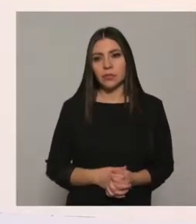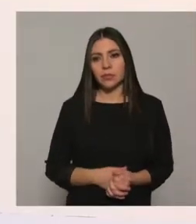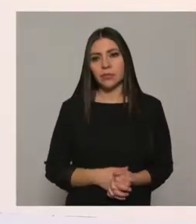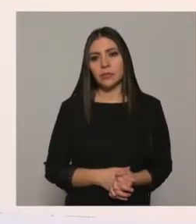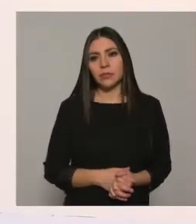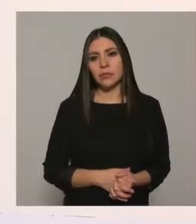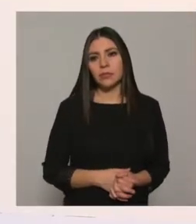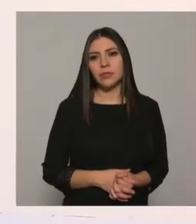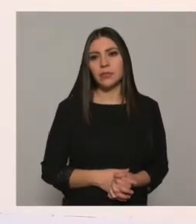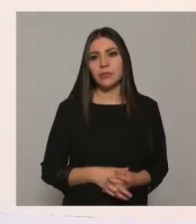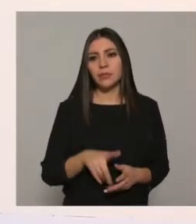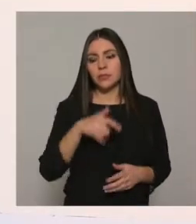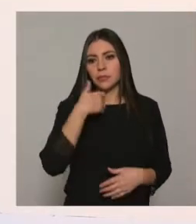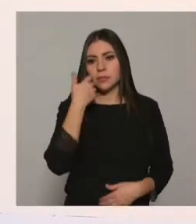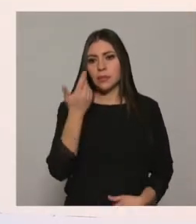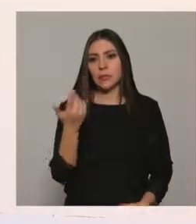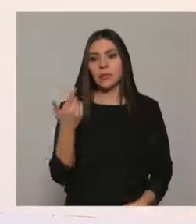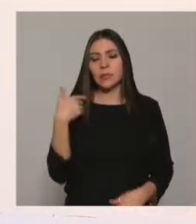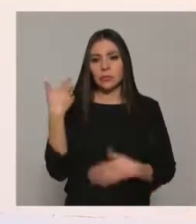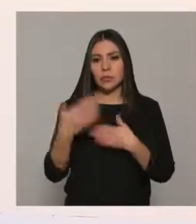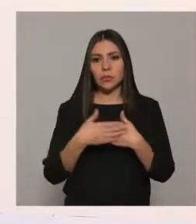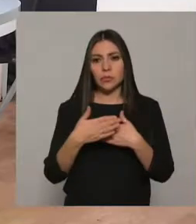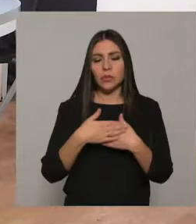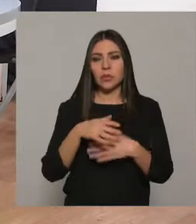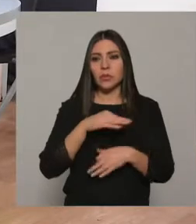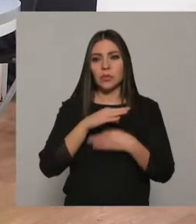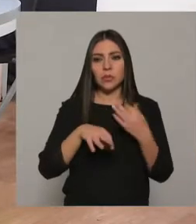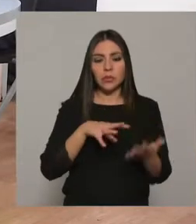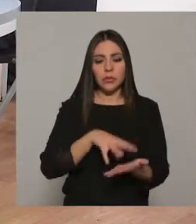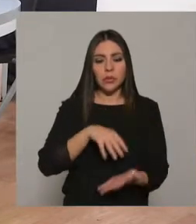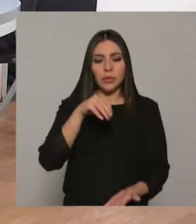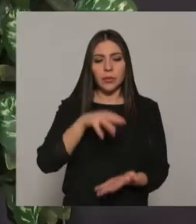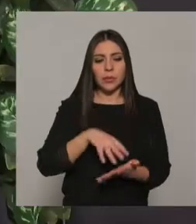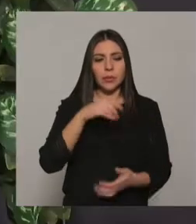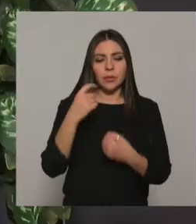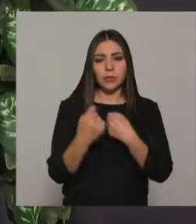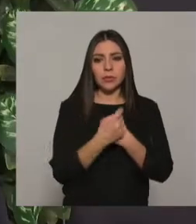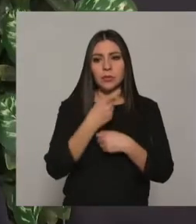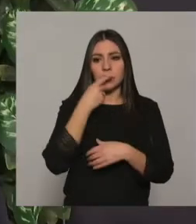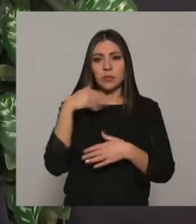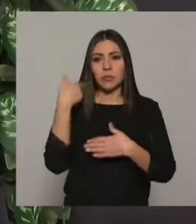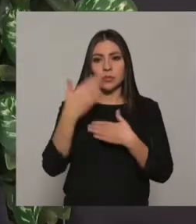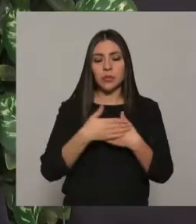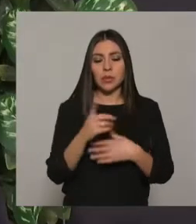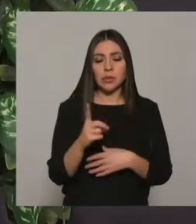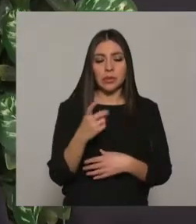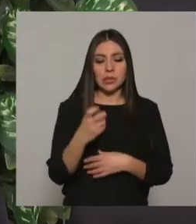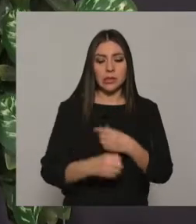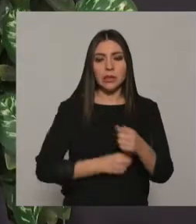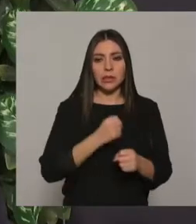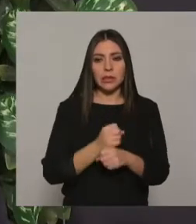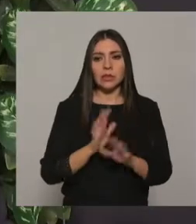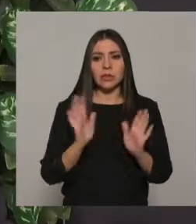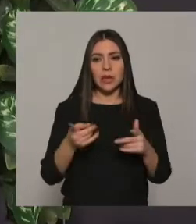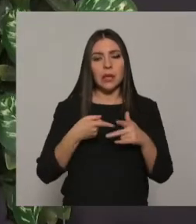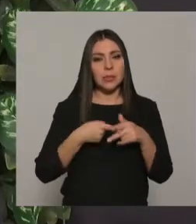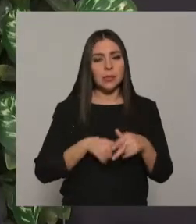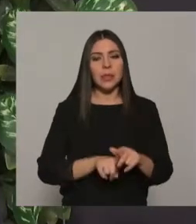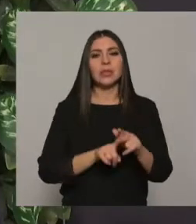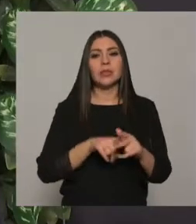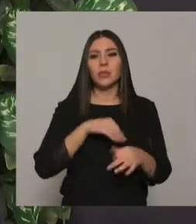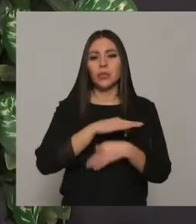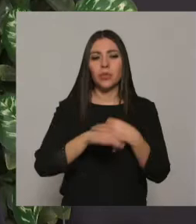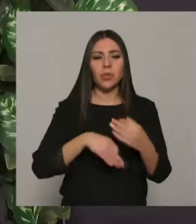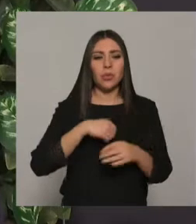proyecto para digitalización, automatización. Sí, la ley del notariado establece que a partir de diciembre de este año inicia un proceso de digitalización